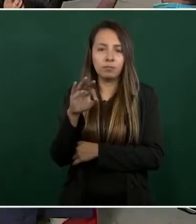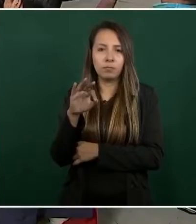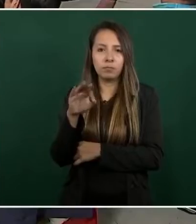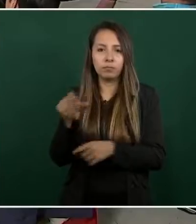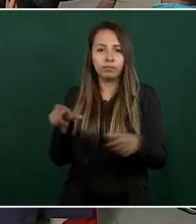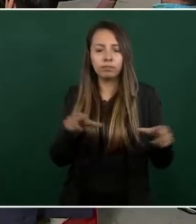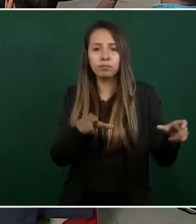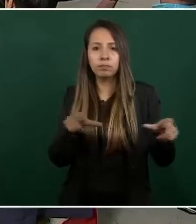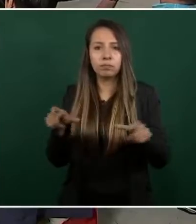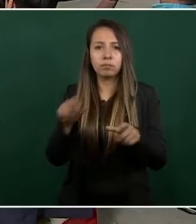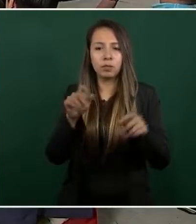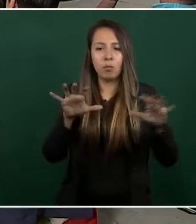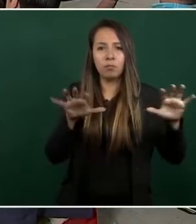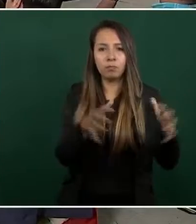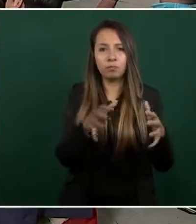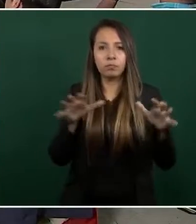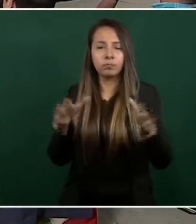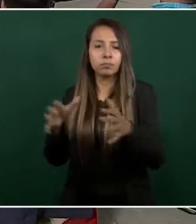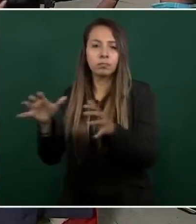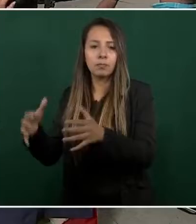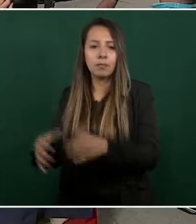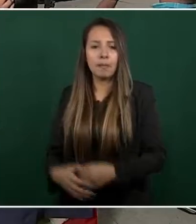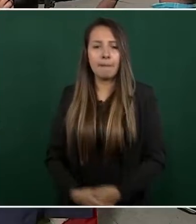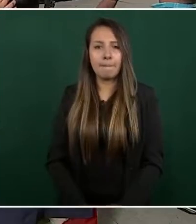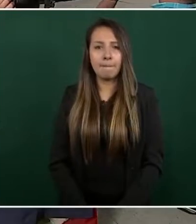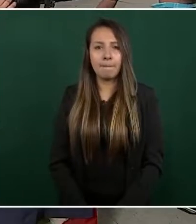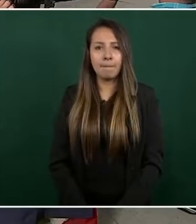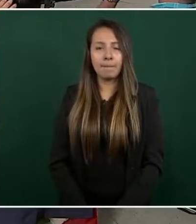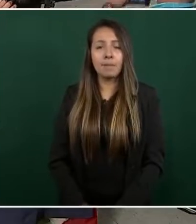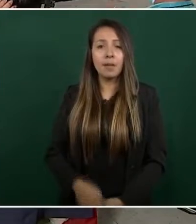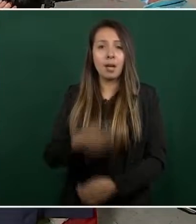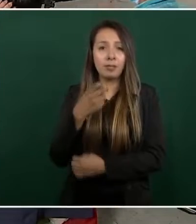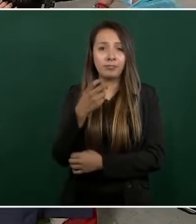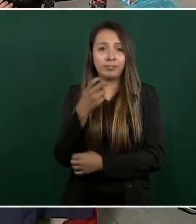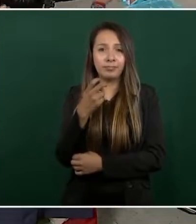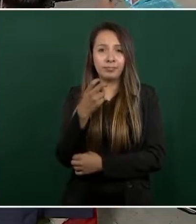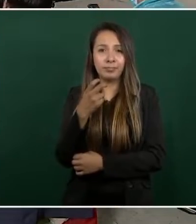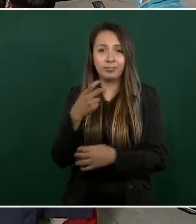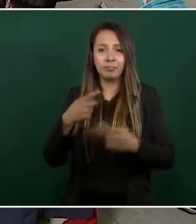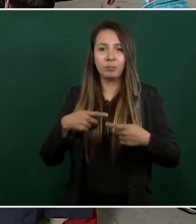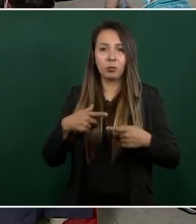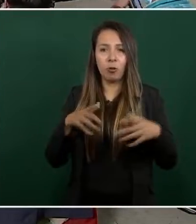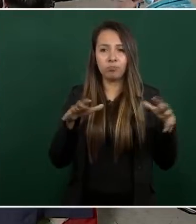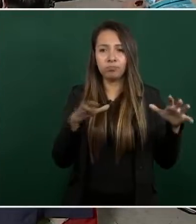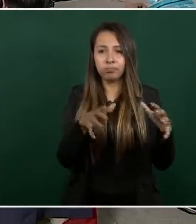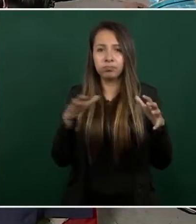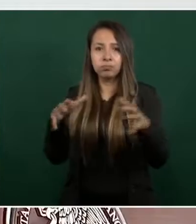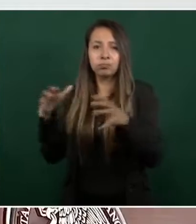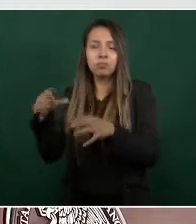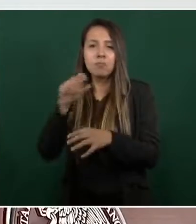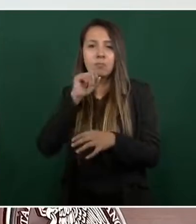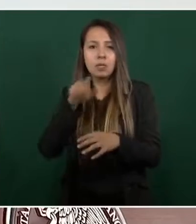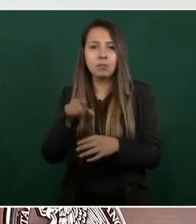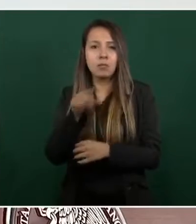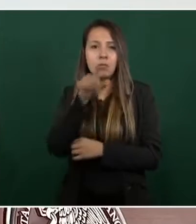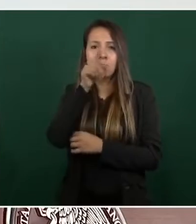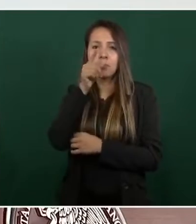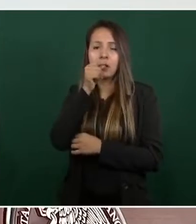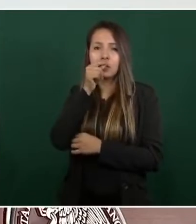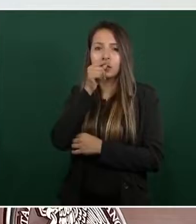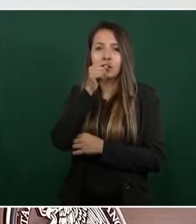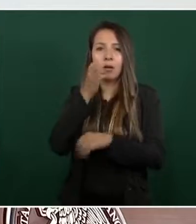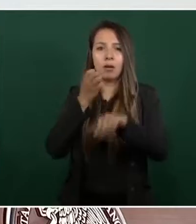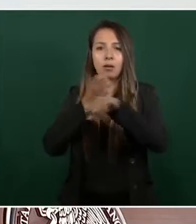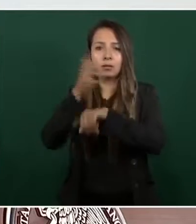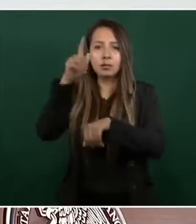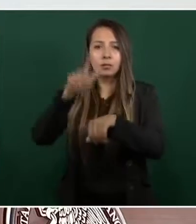de este personal operativo. Este personal, junto con las policías estatales y municipales, hacen